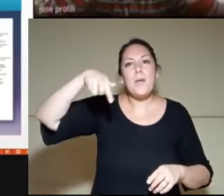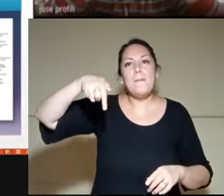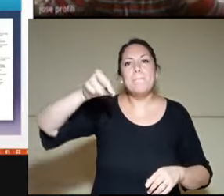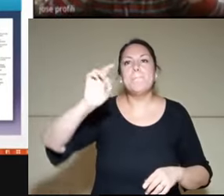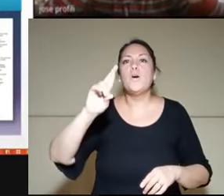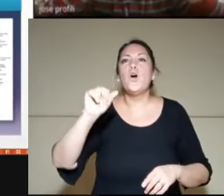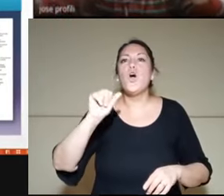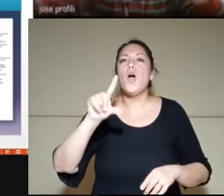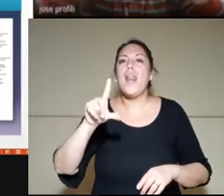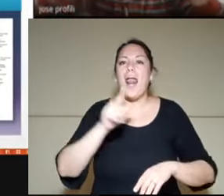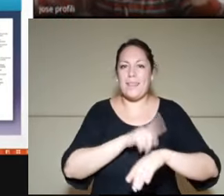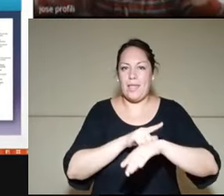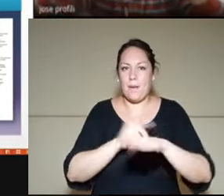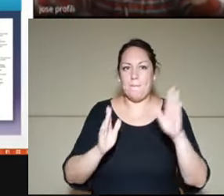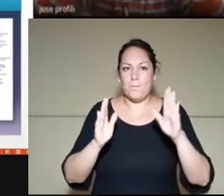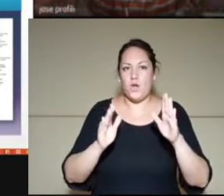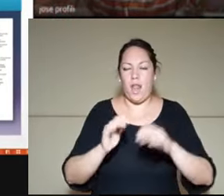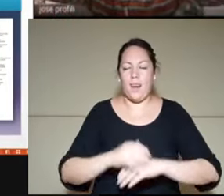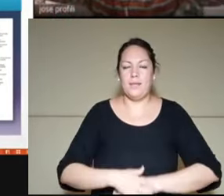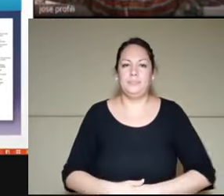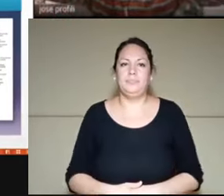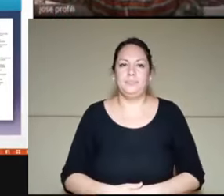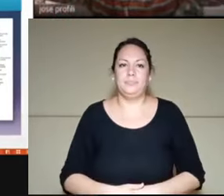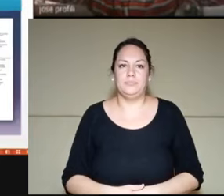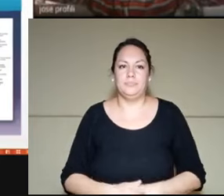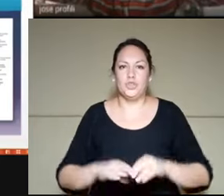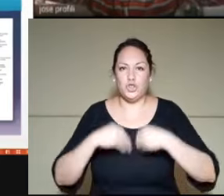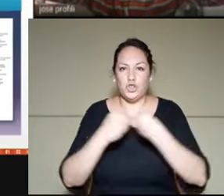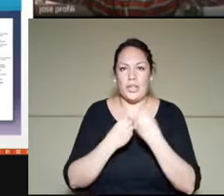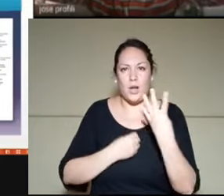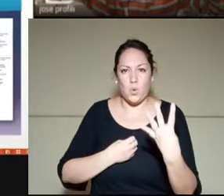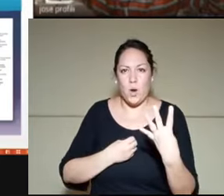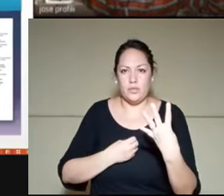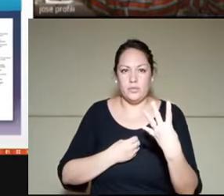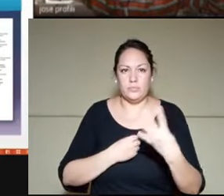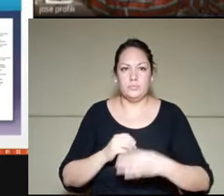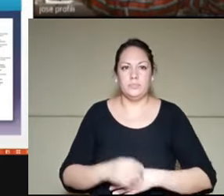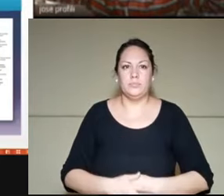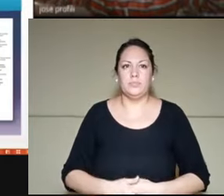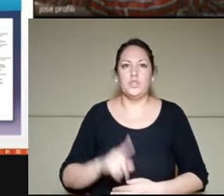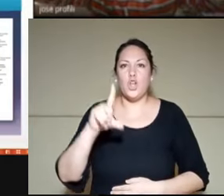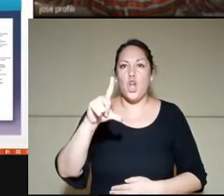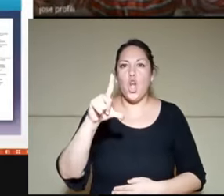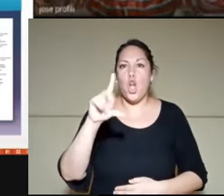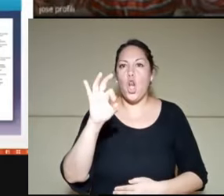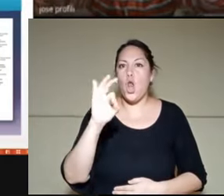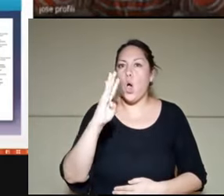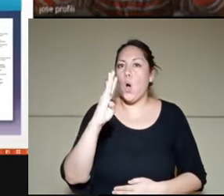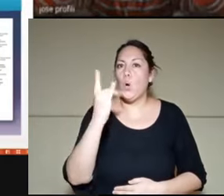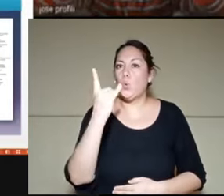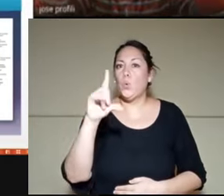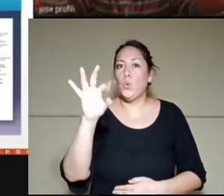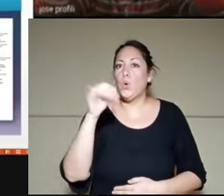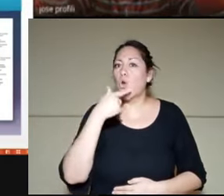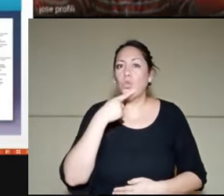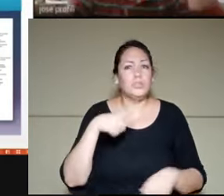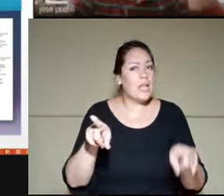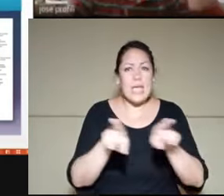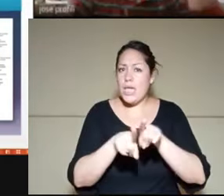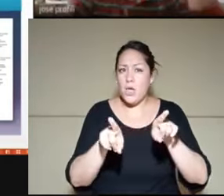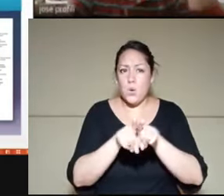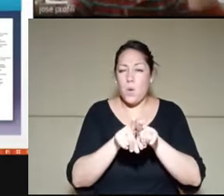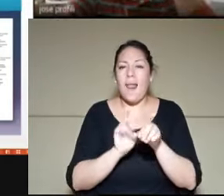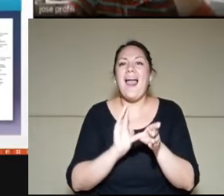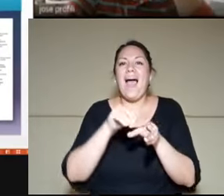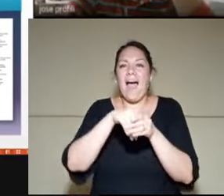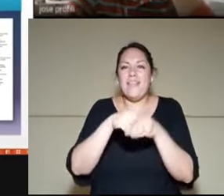Entonces, hueso temporal, hueso frontal, hueso parietal y hueso occipital. Los lóbulos van a ser los mismos, que